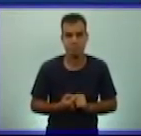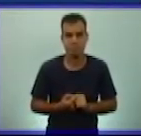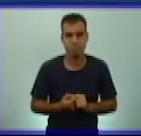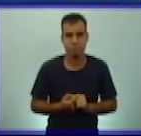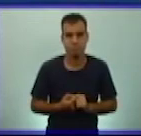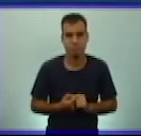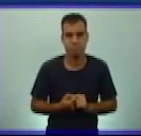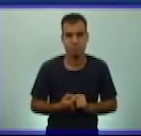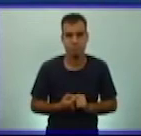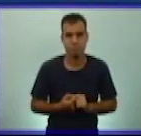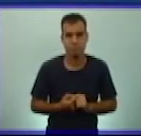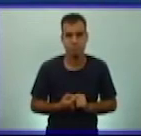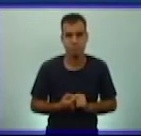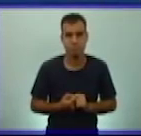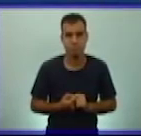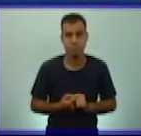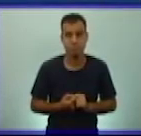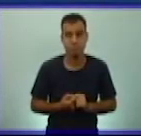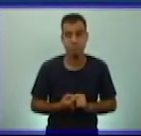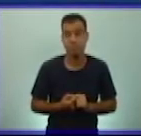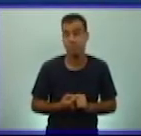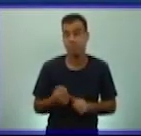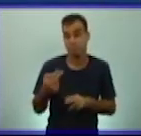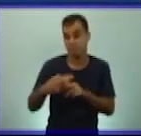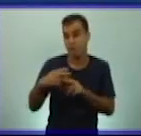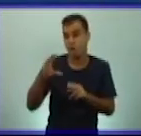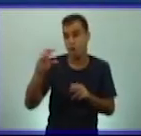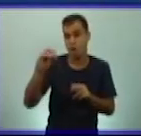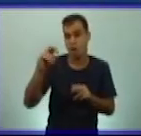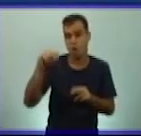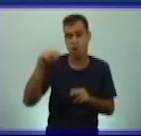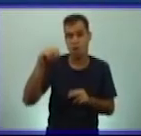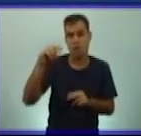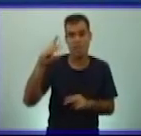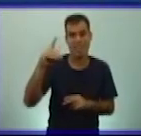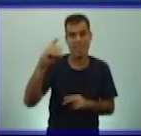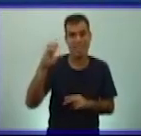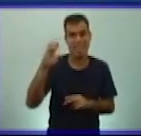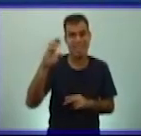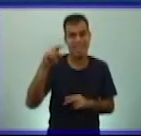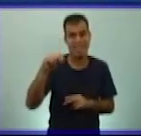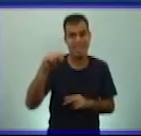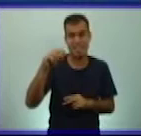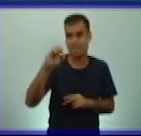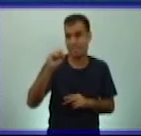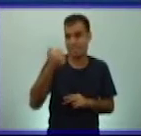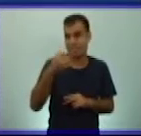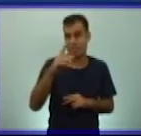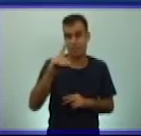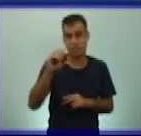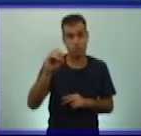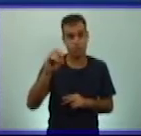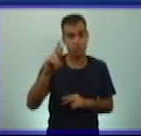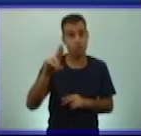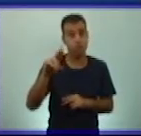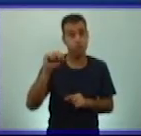el condensador y luego se transfiere al inductor. En la próxima